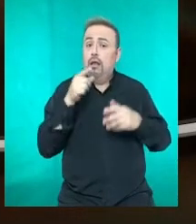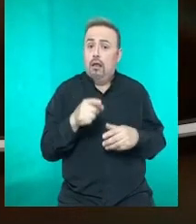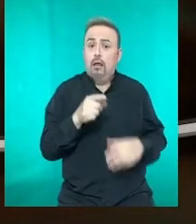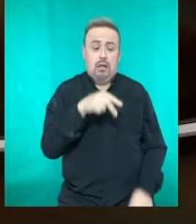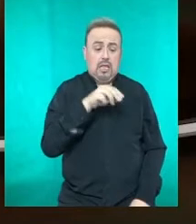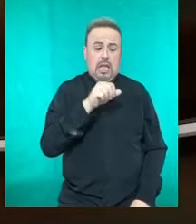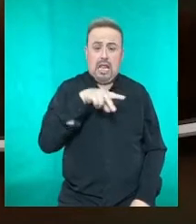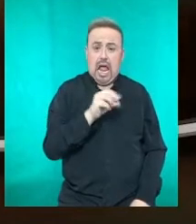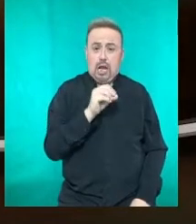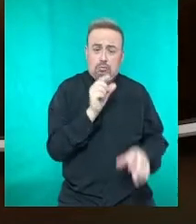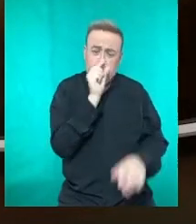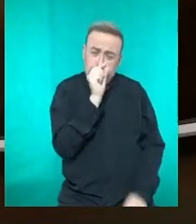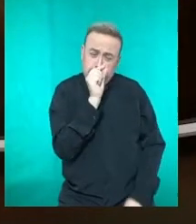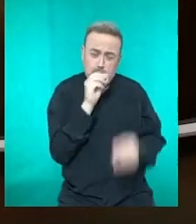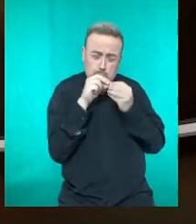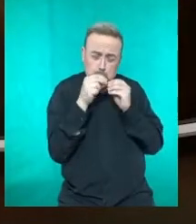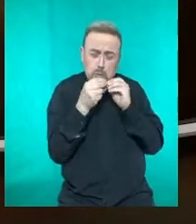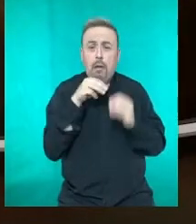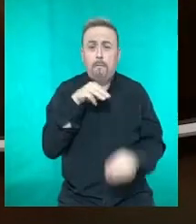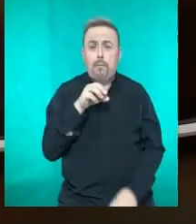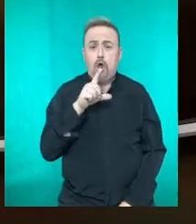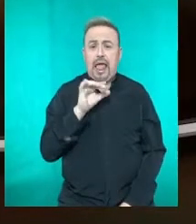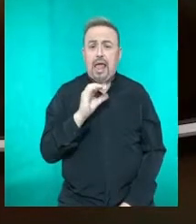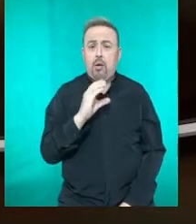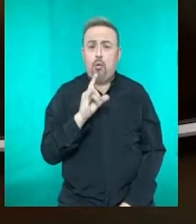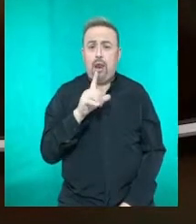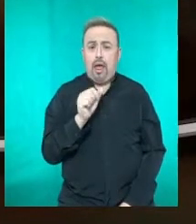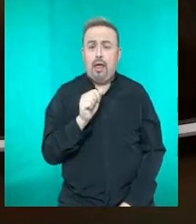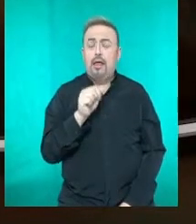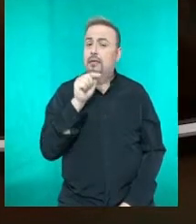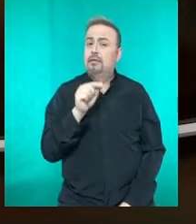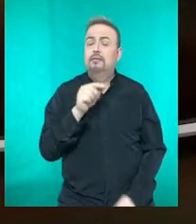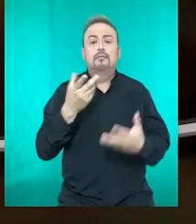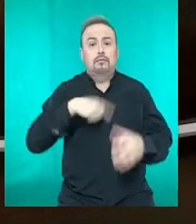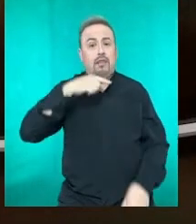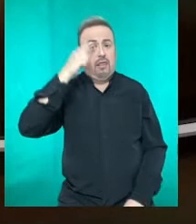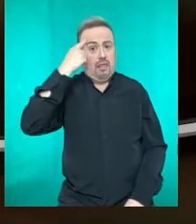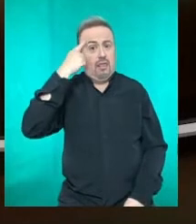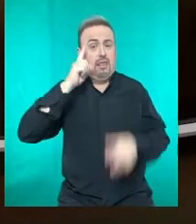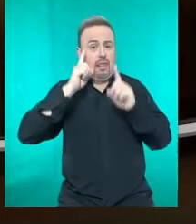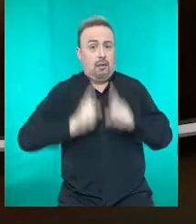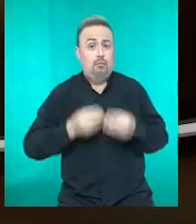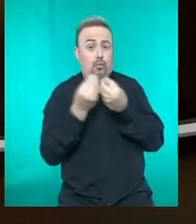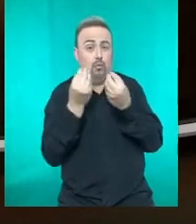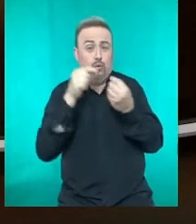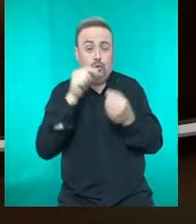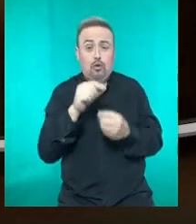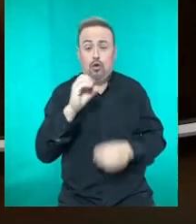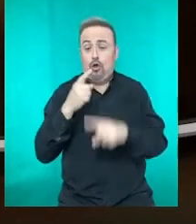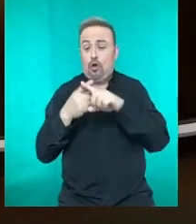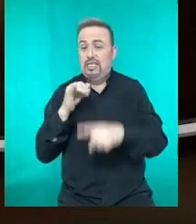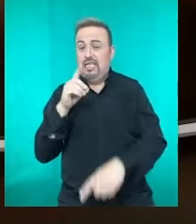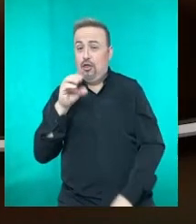un tamaño muy pequeño, cercano a moléculas. Por lo tanto, tenemos que pensar en que vamos a tener muchas de estas partículas de óxido de